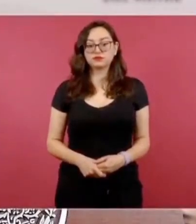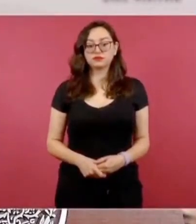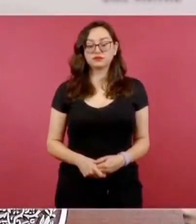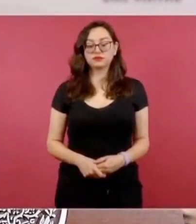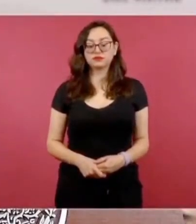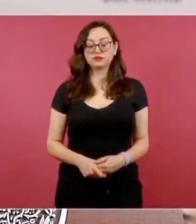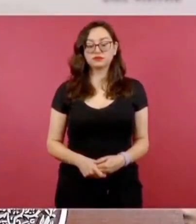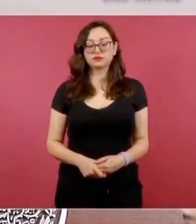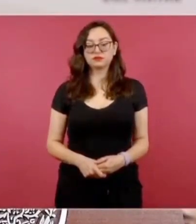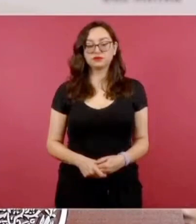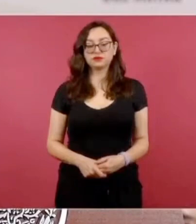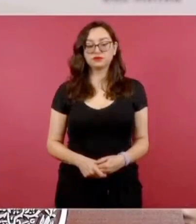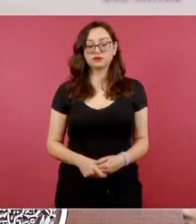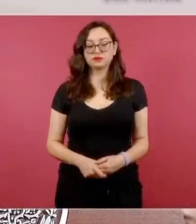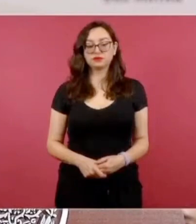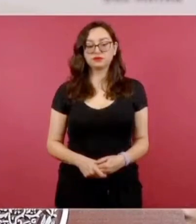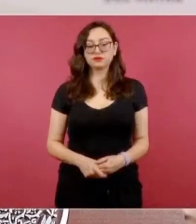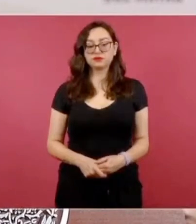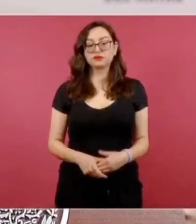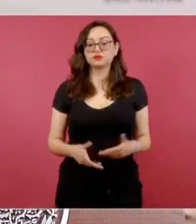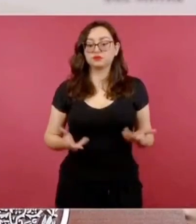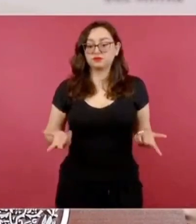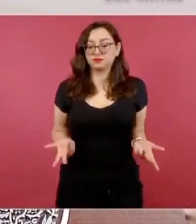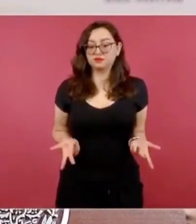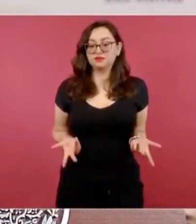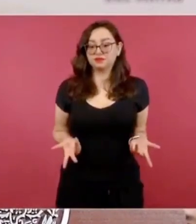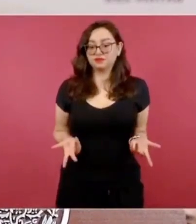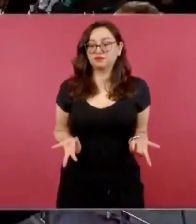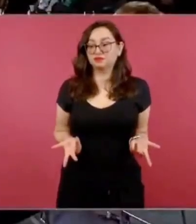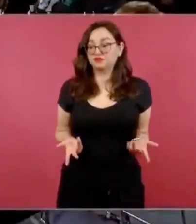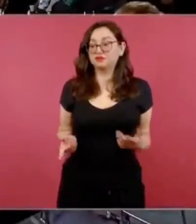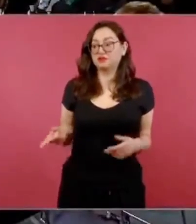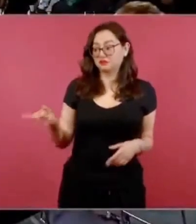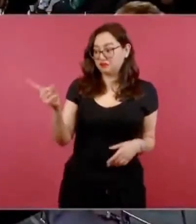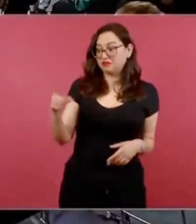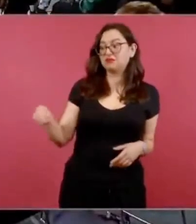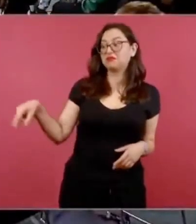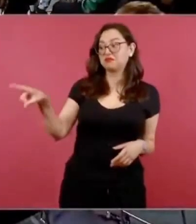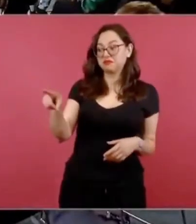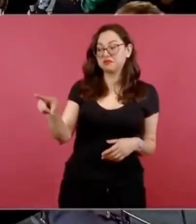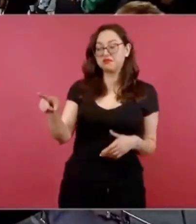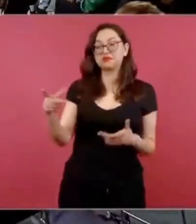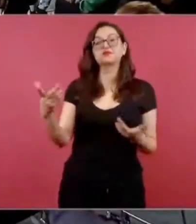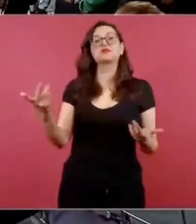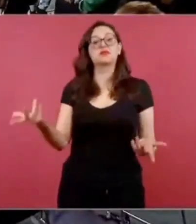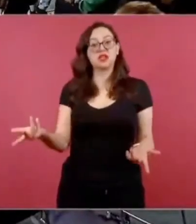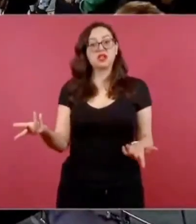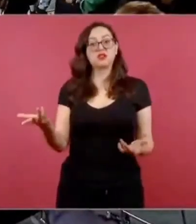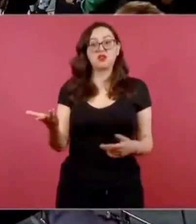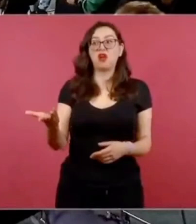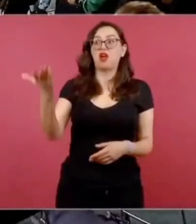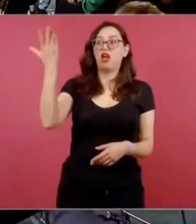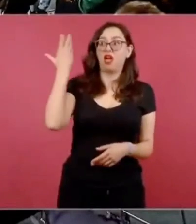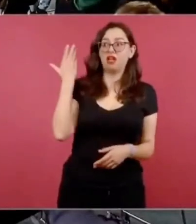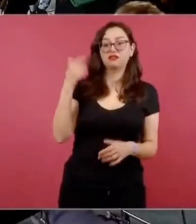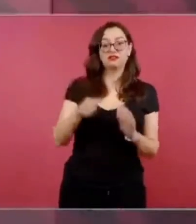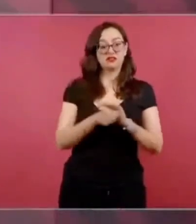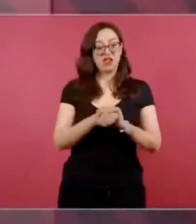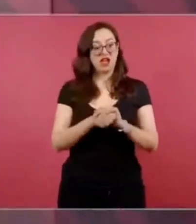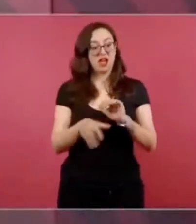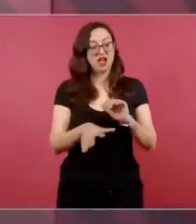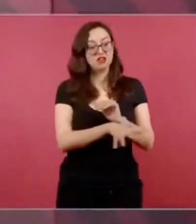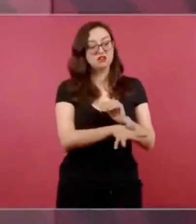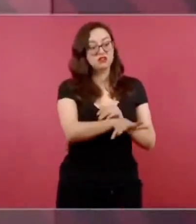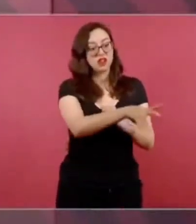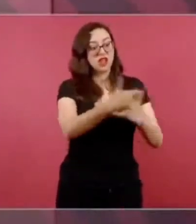esgrimiendo de que habían sido torturados de los que participaron en la desaparición